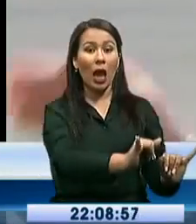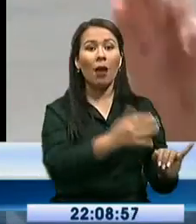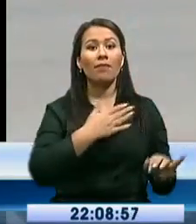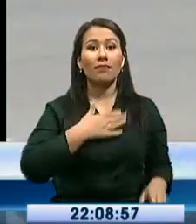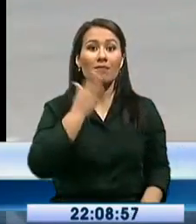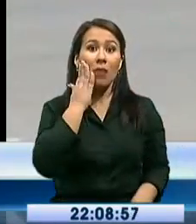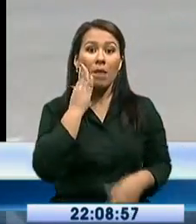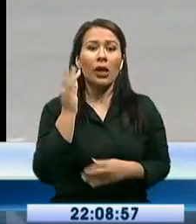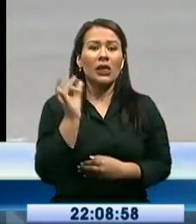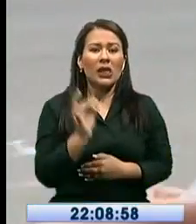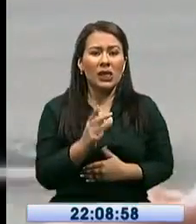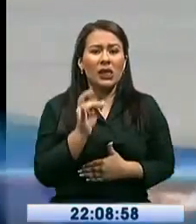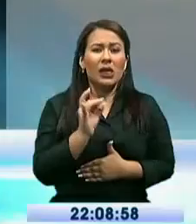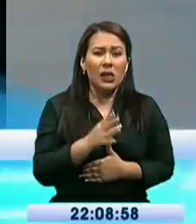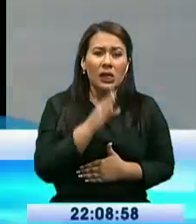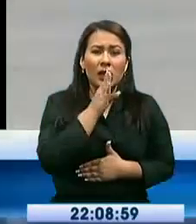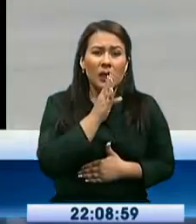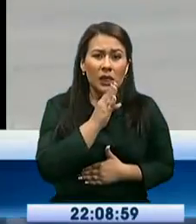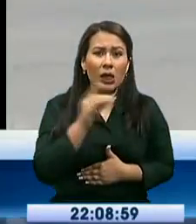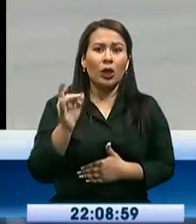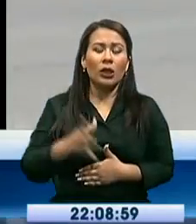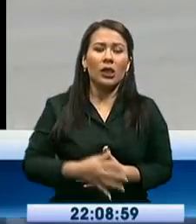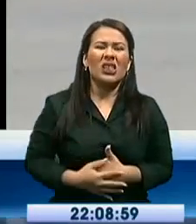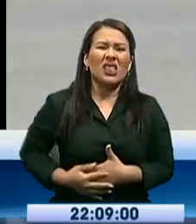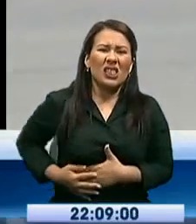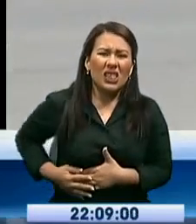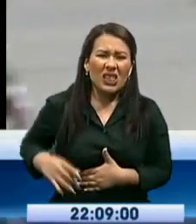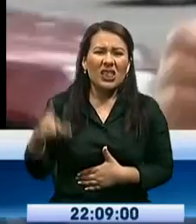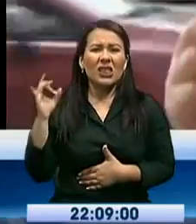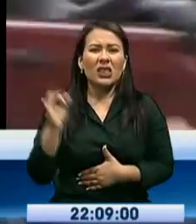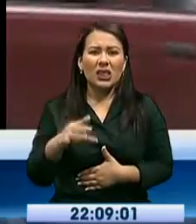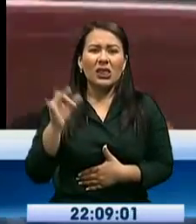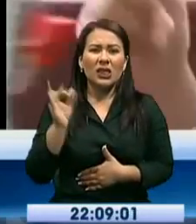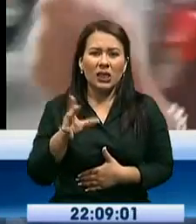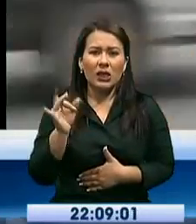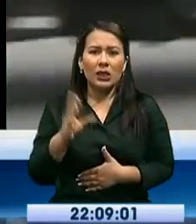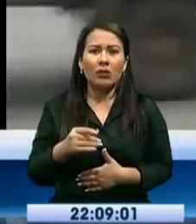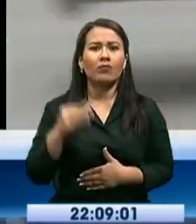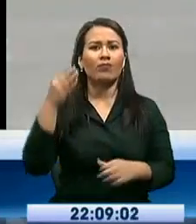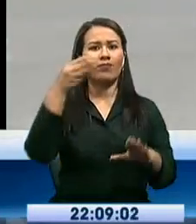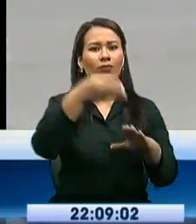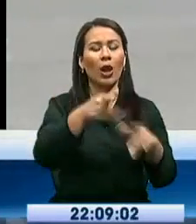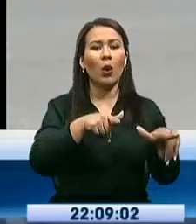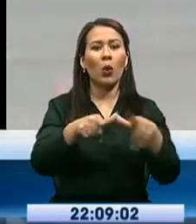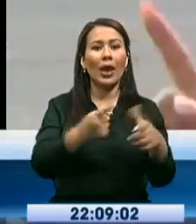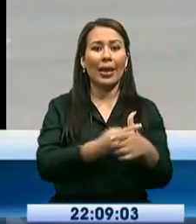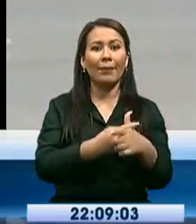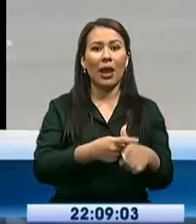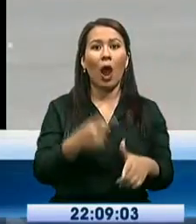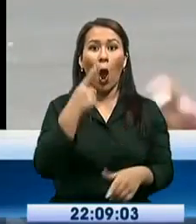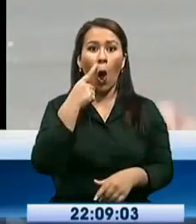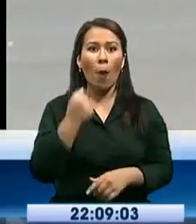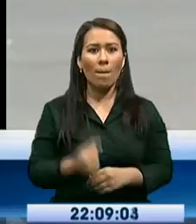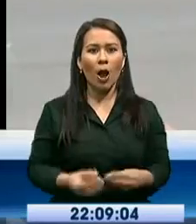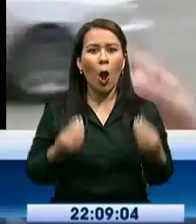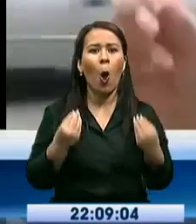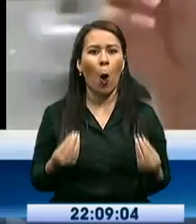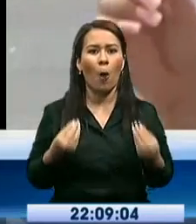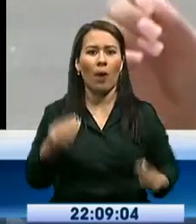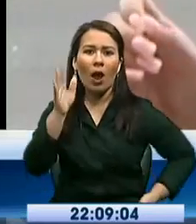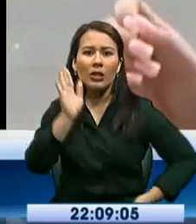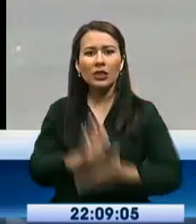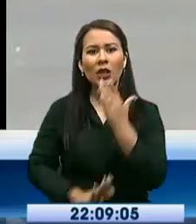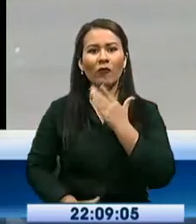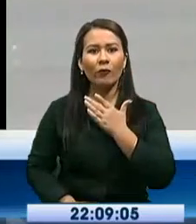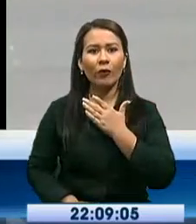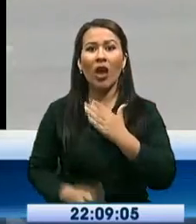con el dolor de la pierna y en el tórax que tenía, avanzó hasta el área de emergencia. No fue capaz de darle,